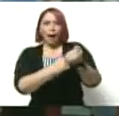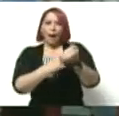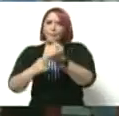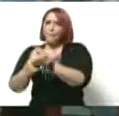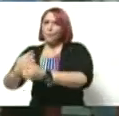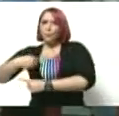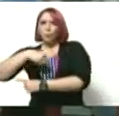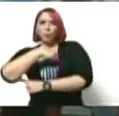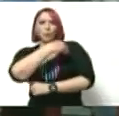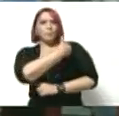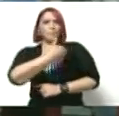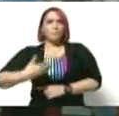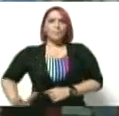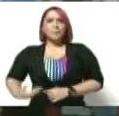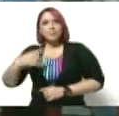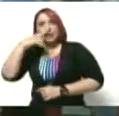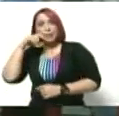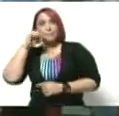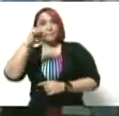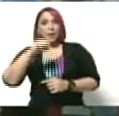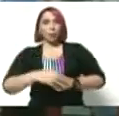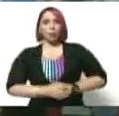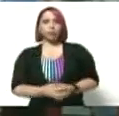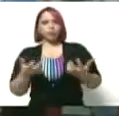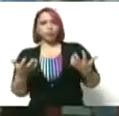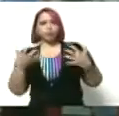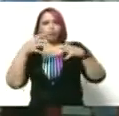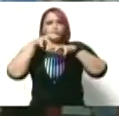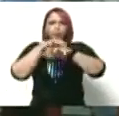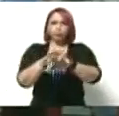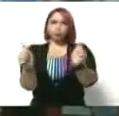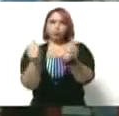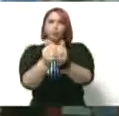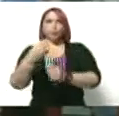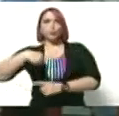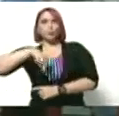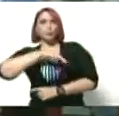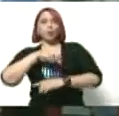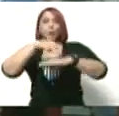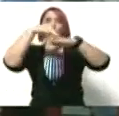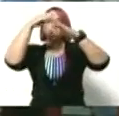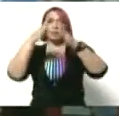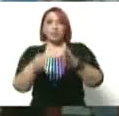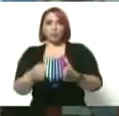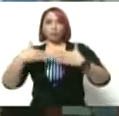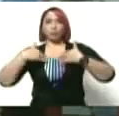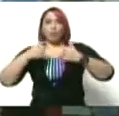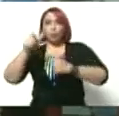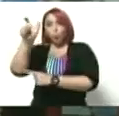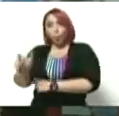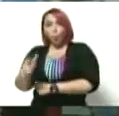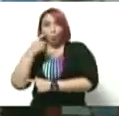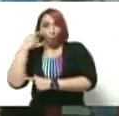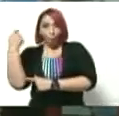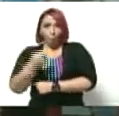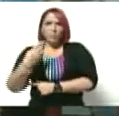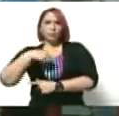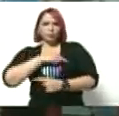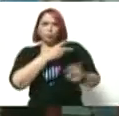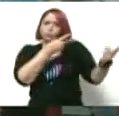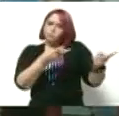presidente nicolás maduro moros en articulación con nuestro ministro de salud carlos alvarado que hace poco recibimos una